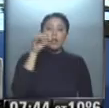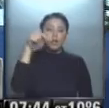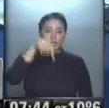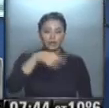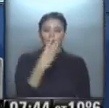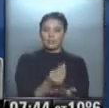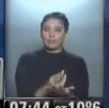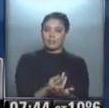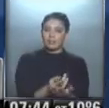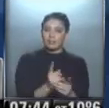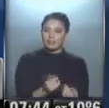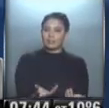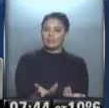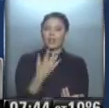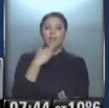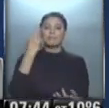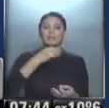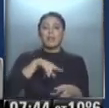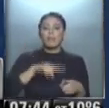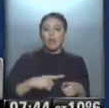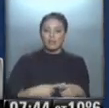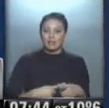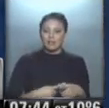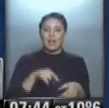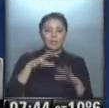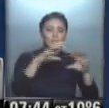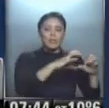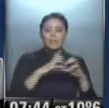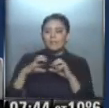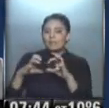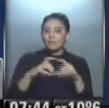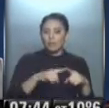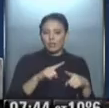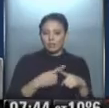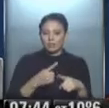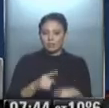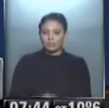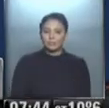fue precisamente la esencia de la política, el debate político.